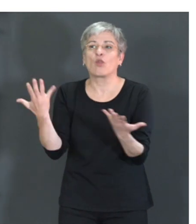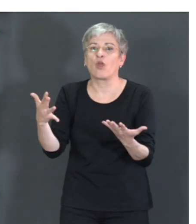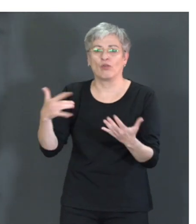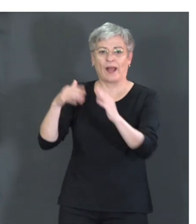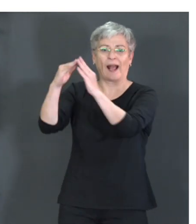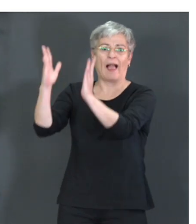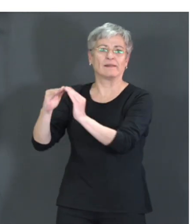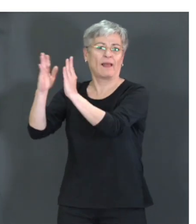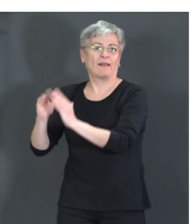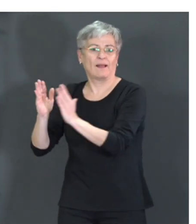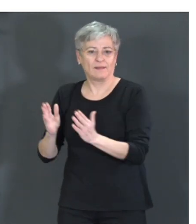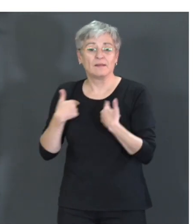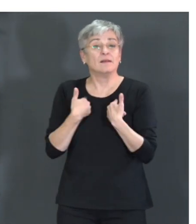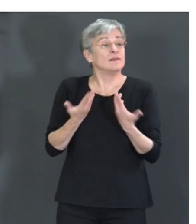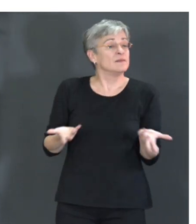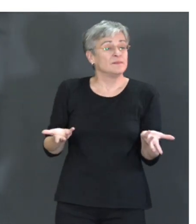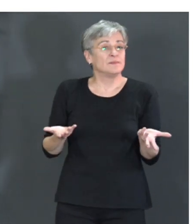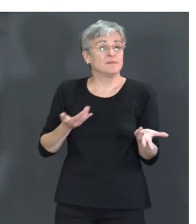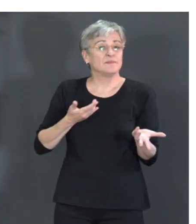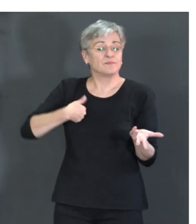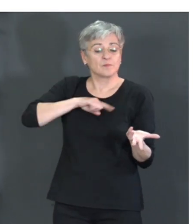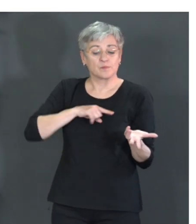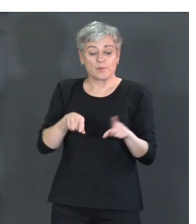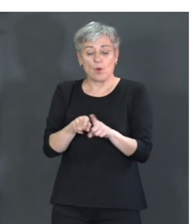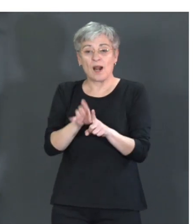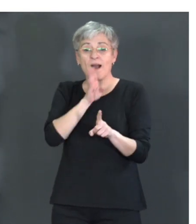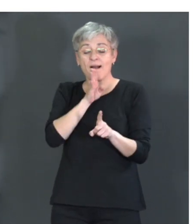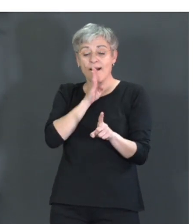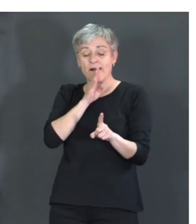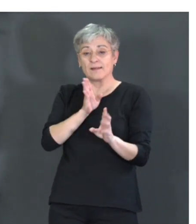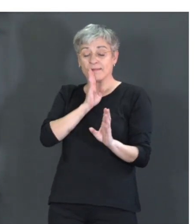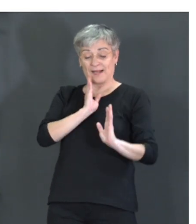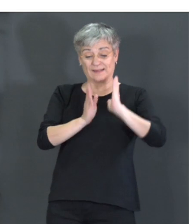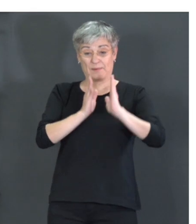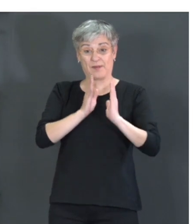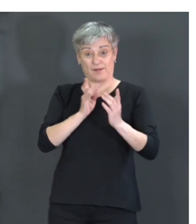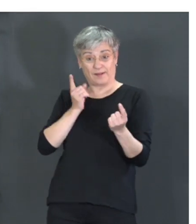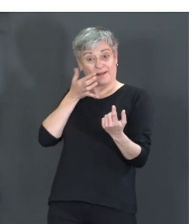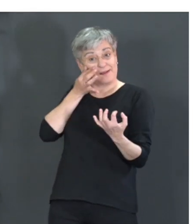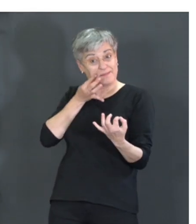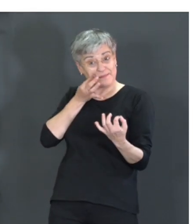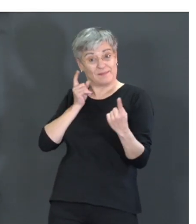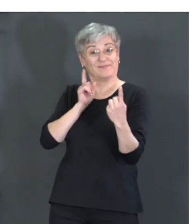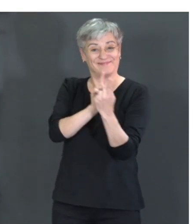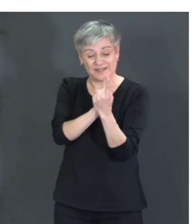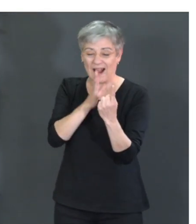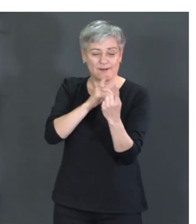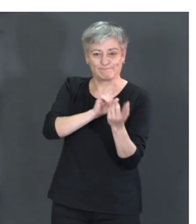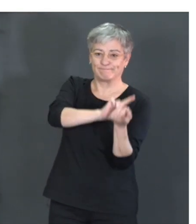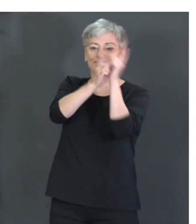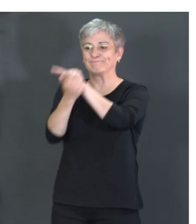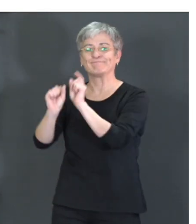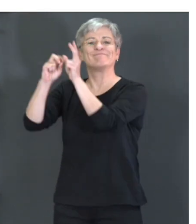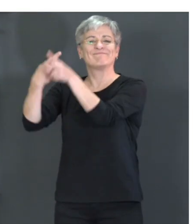es decir, lo que se hizo es al final trasladar las intervenciones para que se hicieran por remoto. Entonces, de alguna